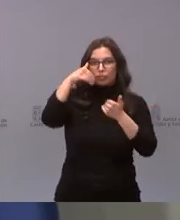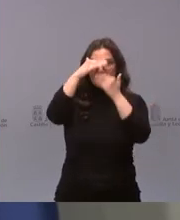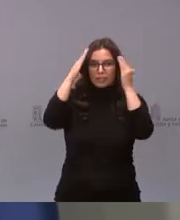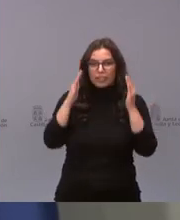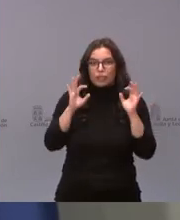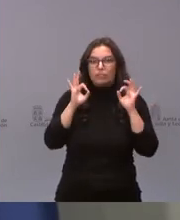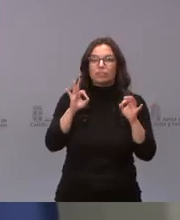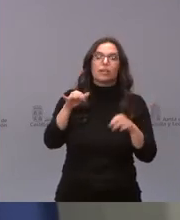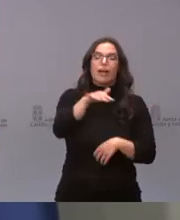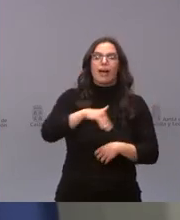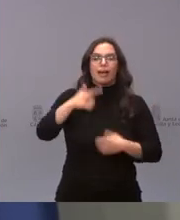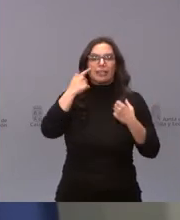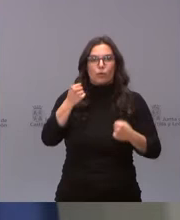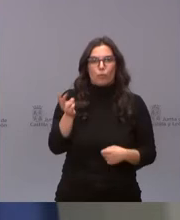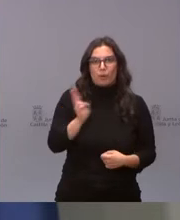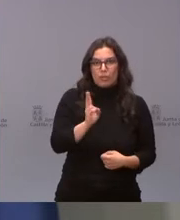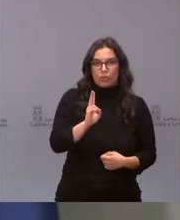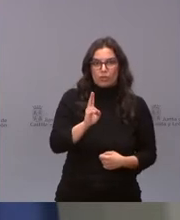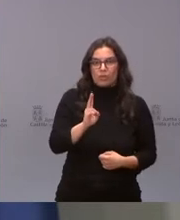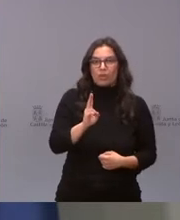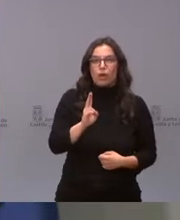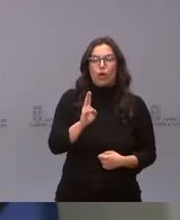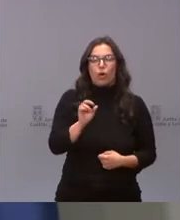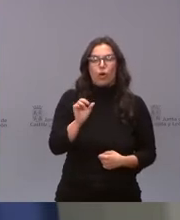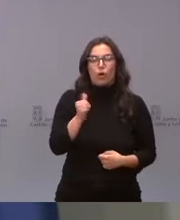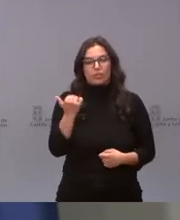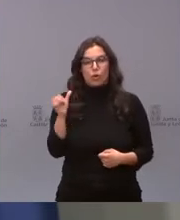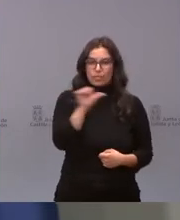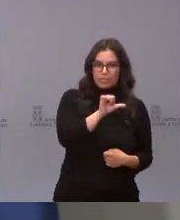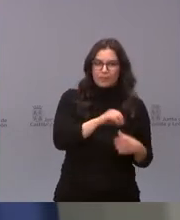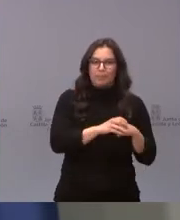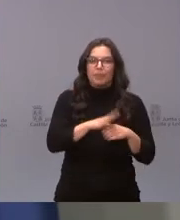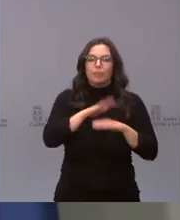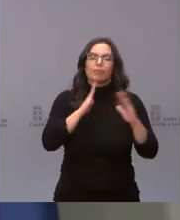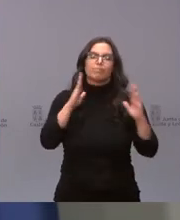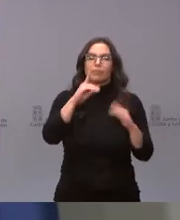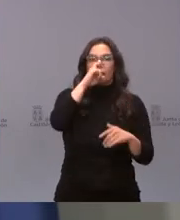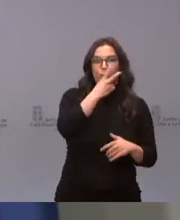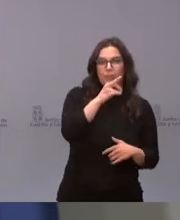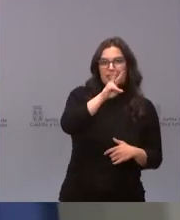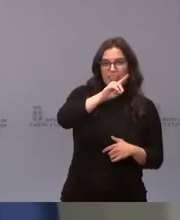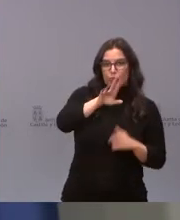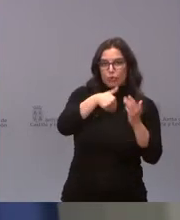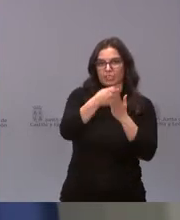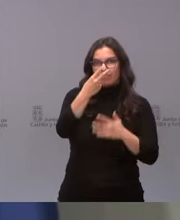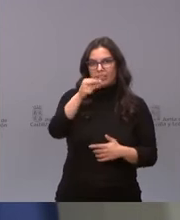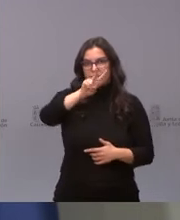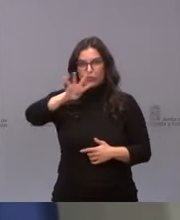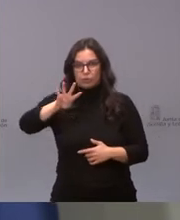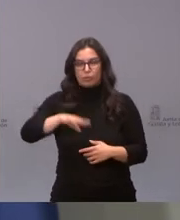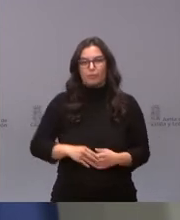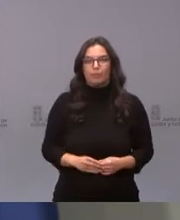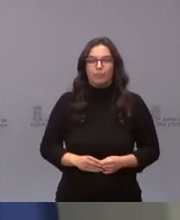área de salud de Valladolid Oeste para el periodo 2021-2024.